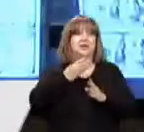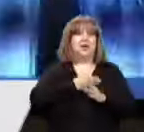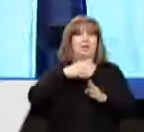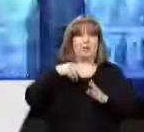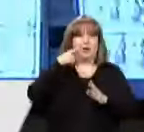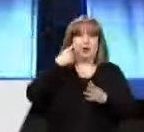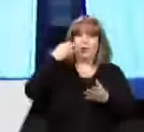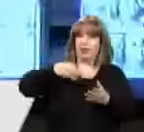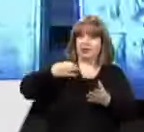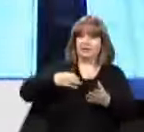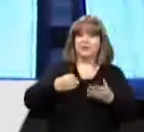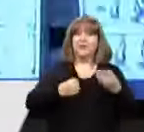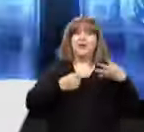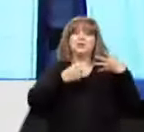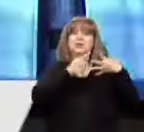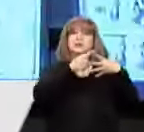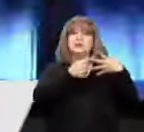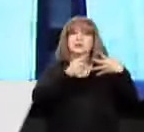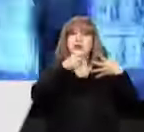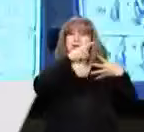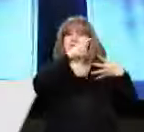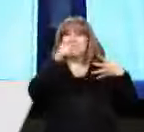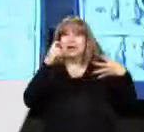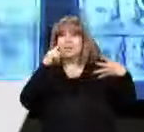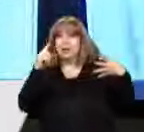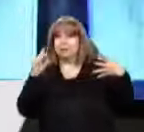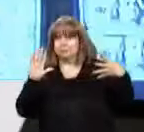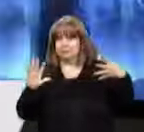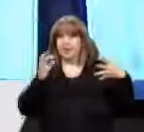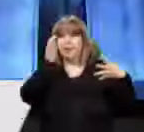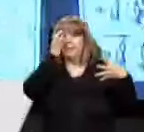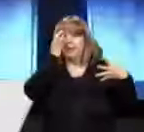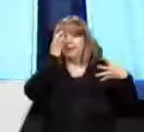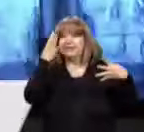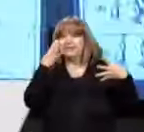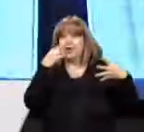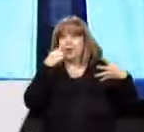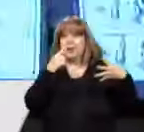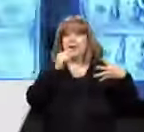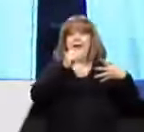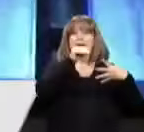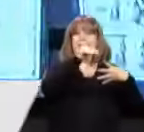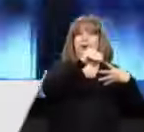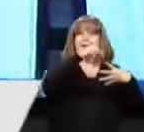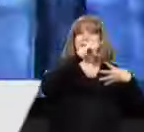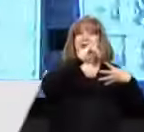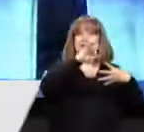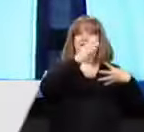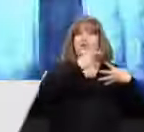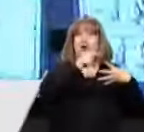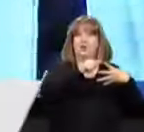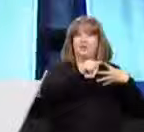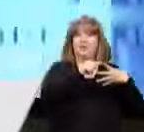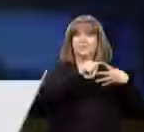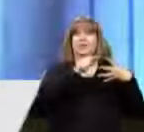entonces en ese contexto tengo que pensar de que durante el mes yo pueda captar esa suba en algún momento a ver los que nos dedicamos la parte